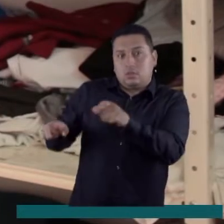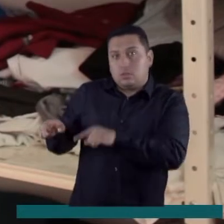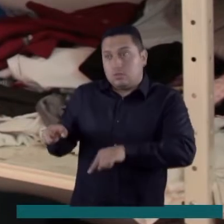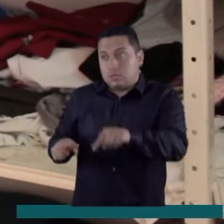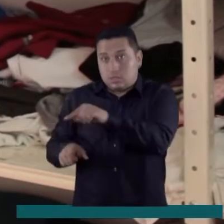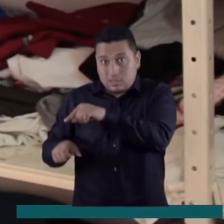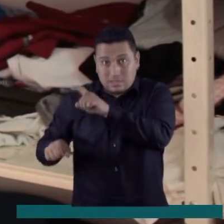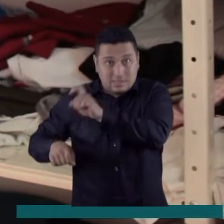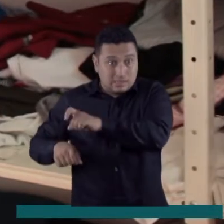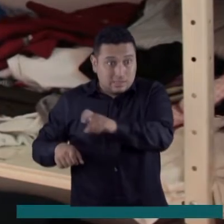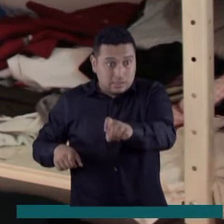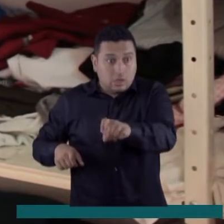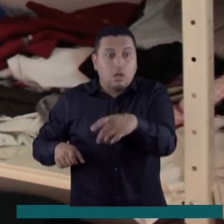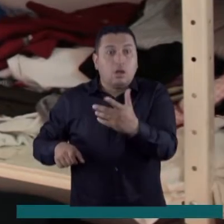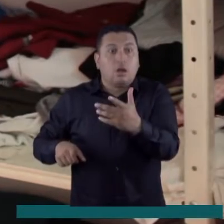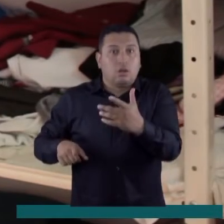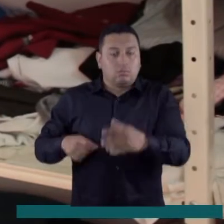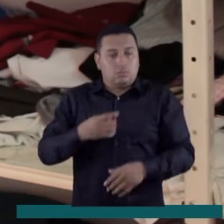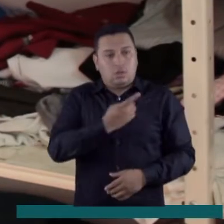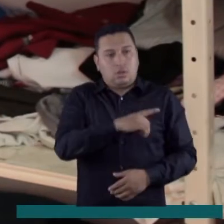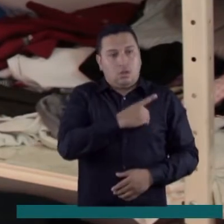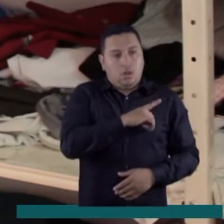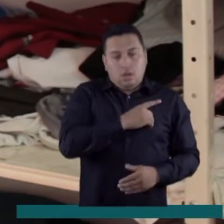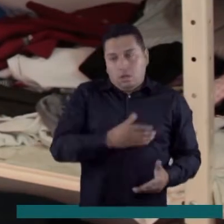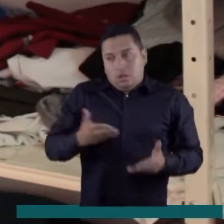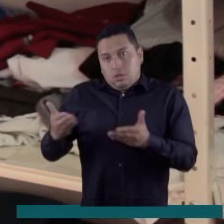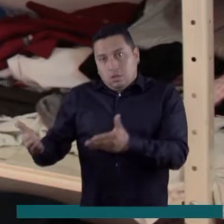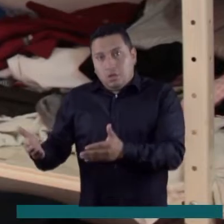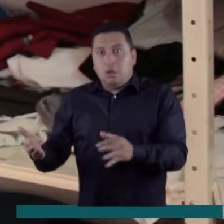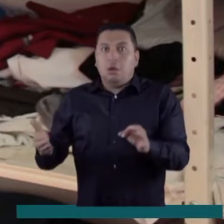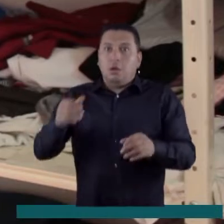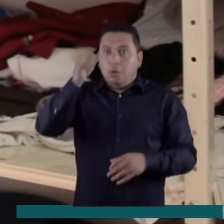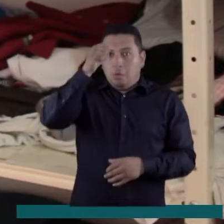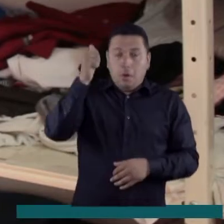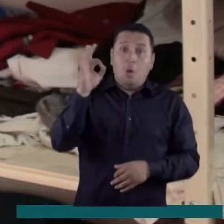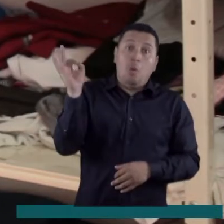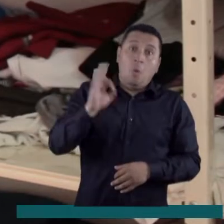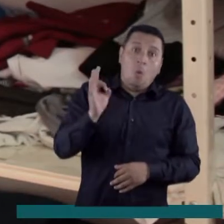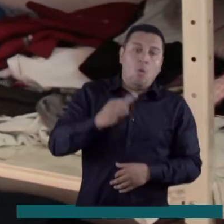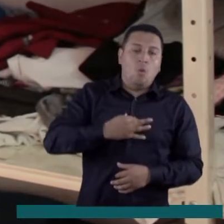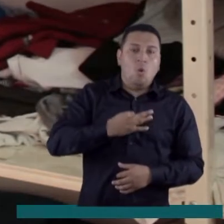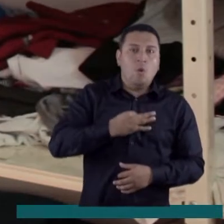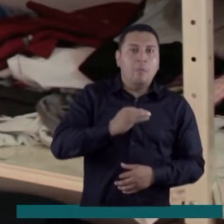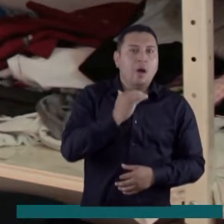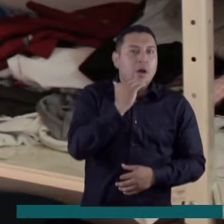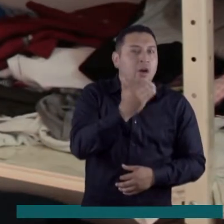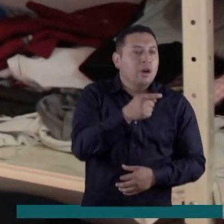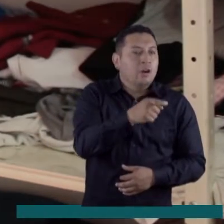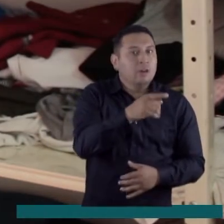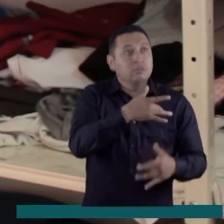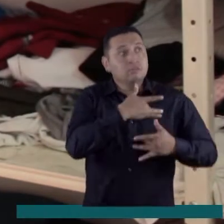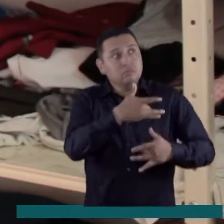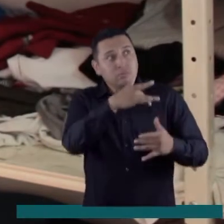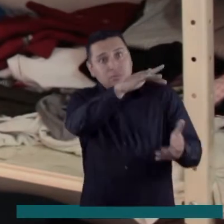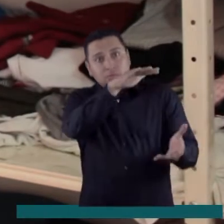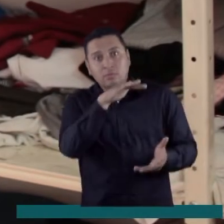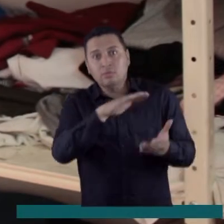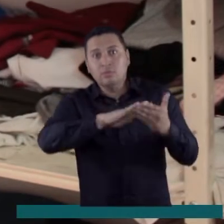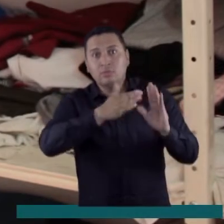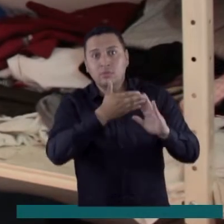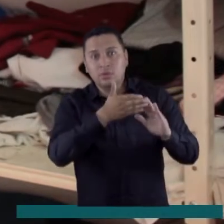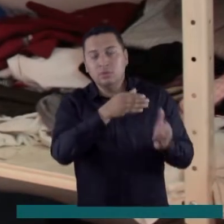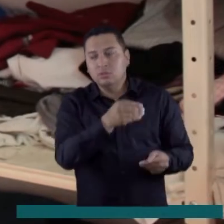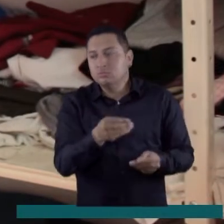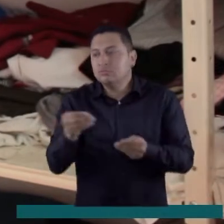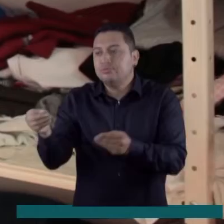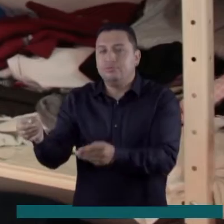que lo necesiten no solamente reciben el desayuno los días domingos también en caso dado pueden tener una prenda de decir